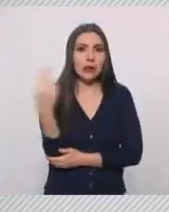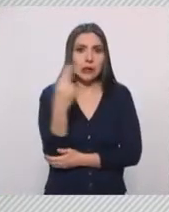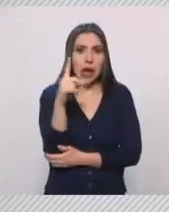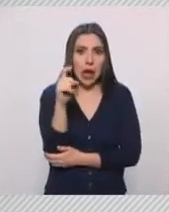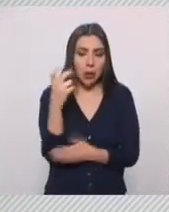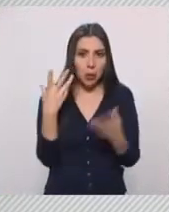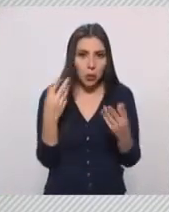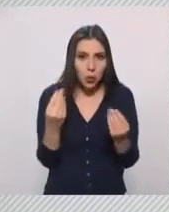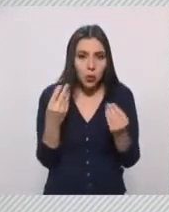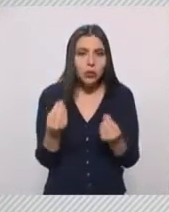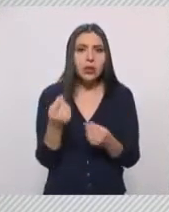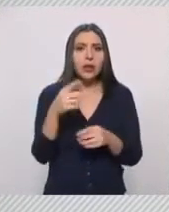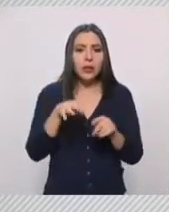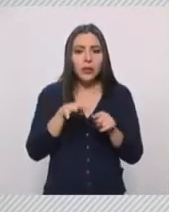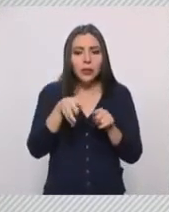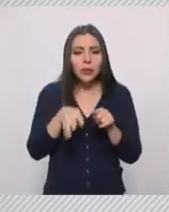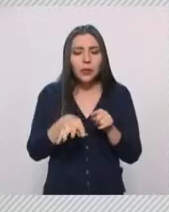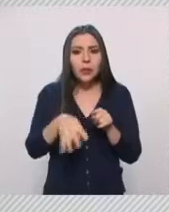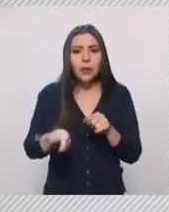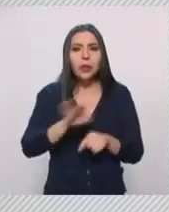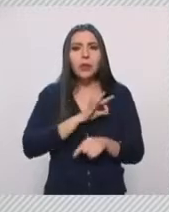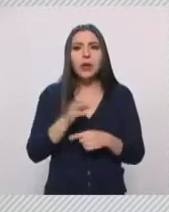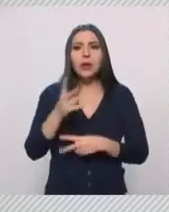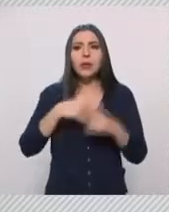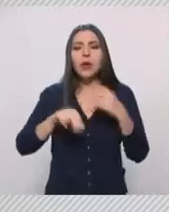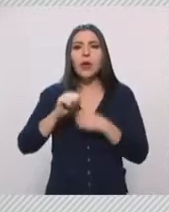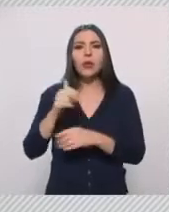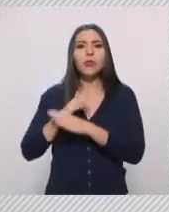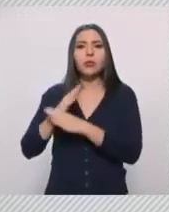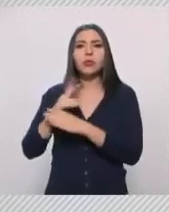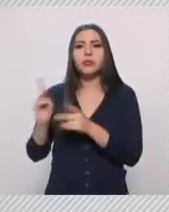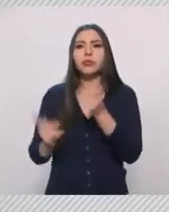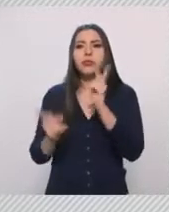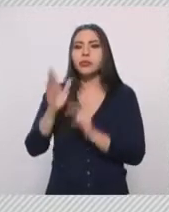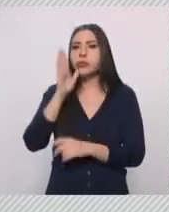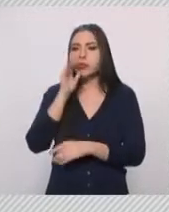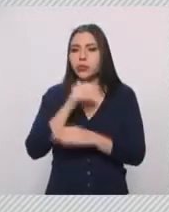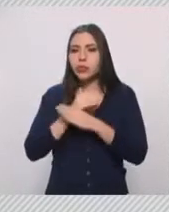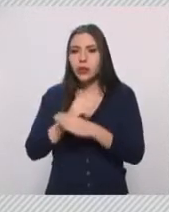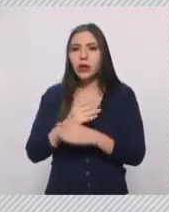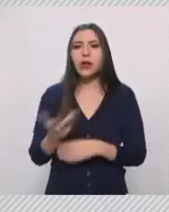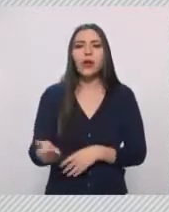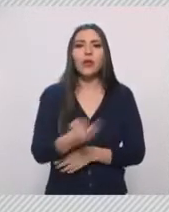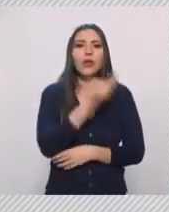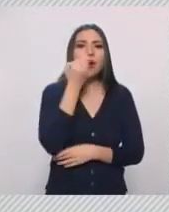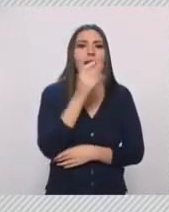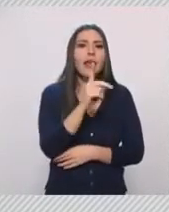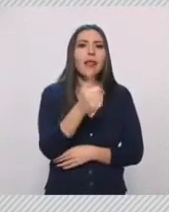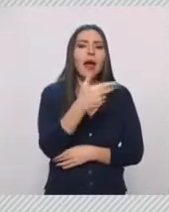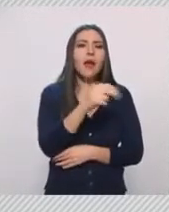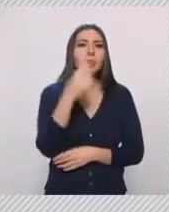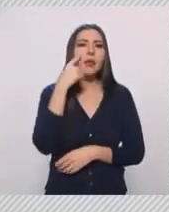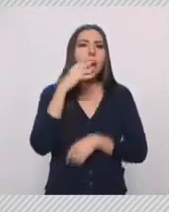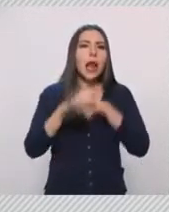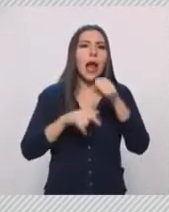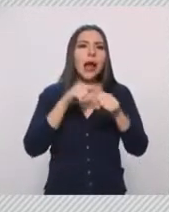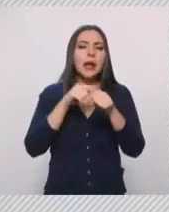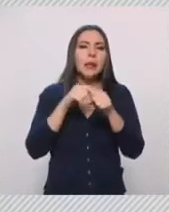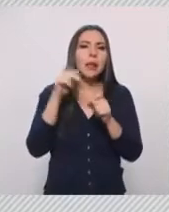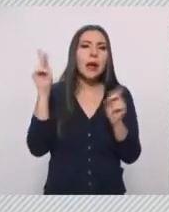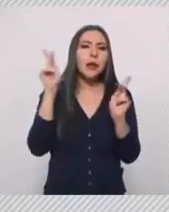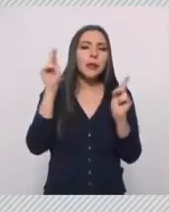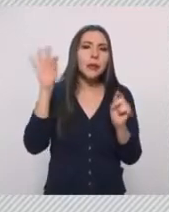raíces exudan sustancias para que no puedan germinar otras plantas, si sus flores son dañinas para los polinizadores, etcétera. Entonces me parece que